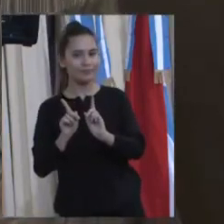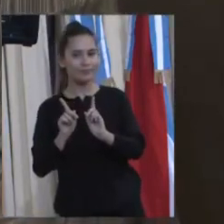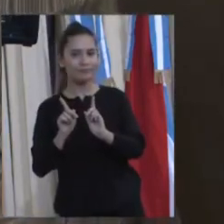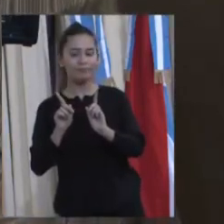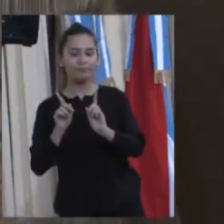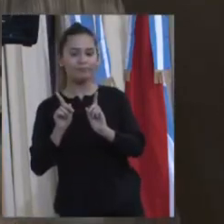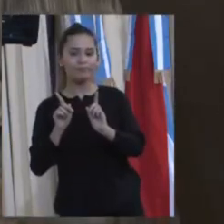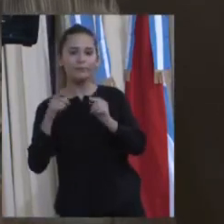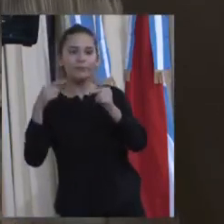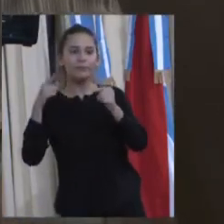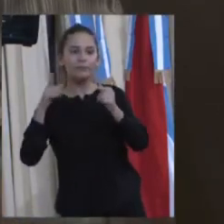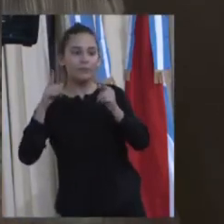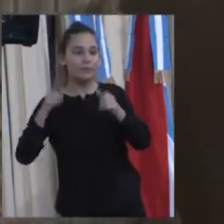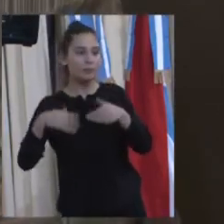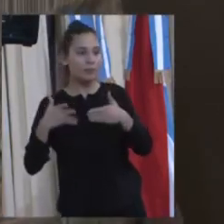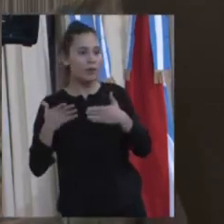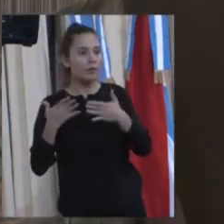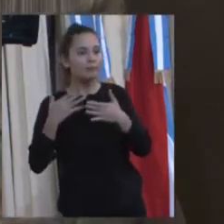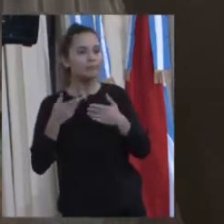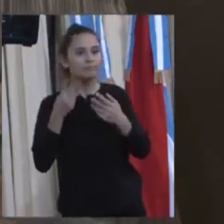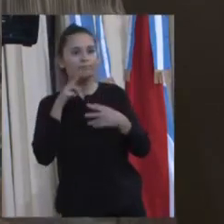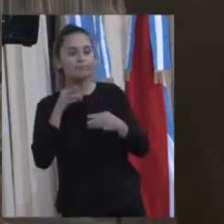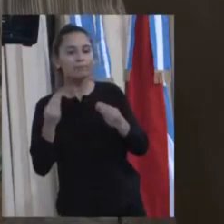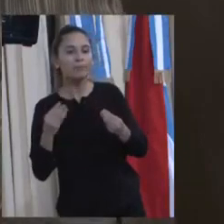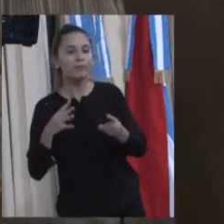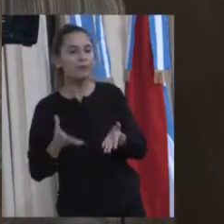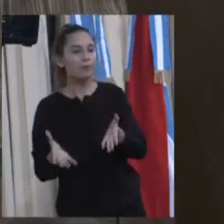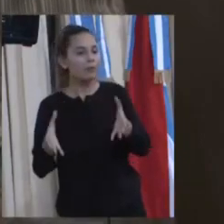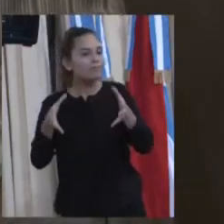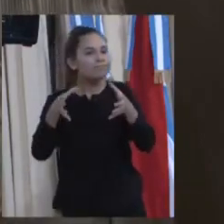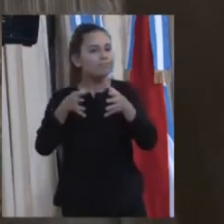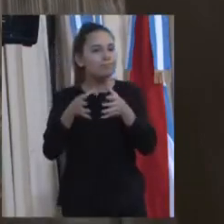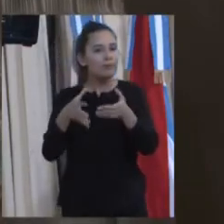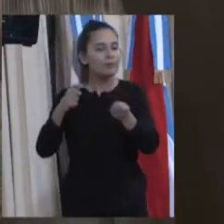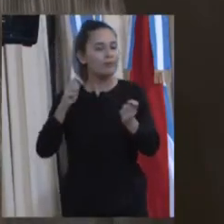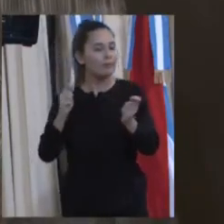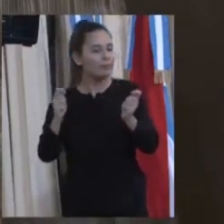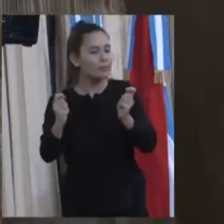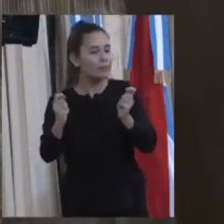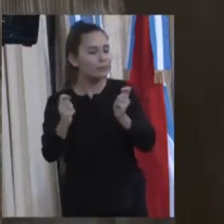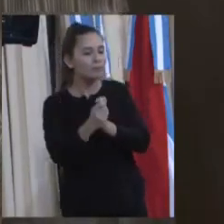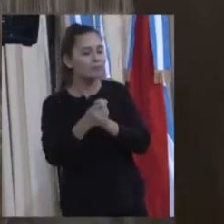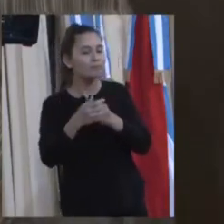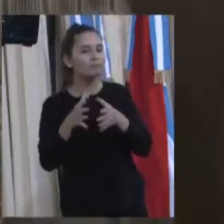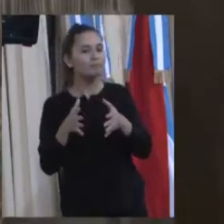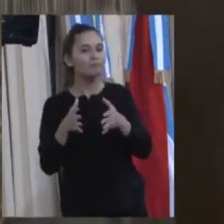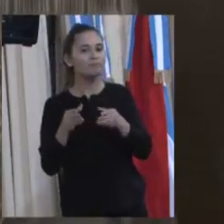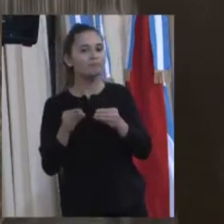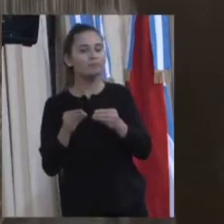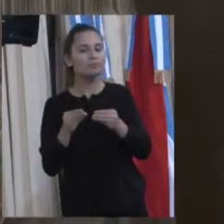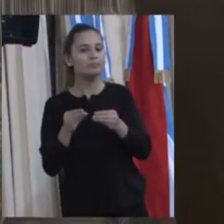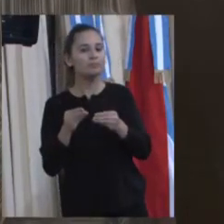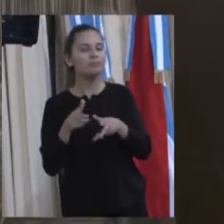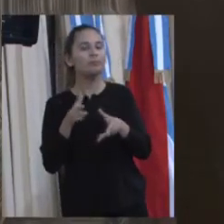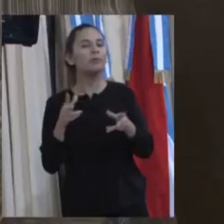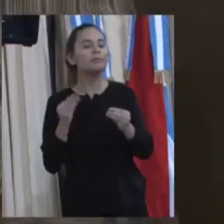vamos a observar, o que podemos observar, un conjunto de transformaciones, por un lado, en lo que